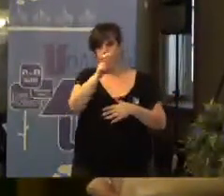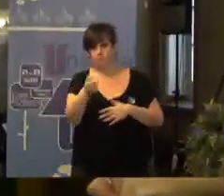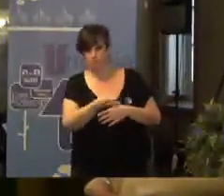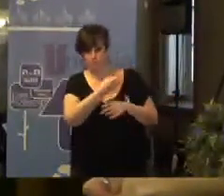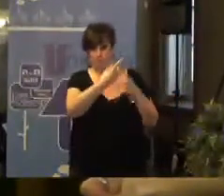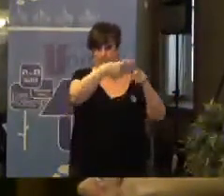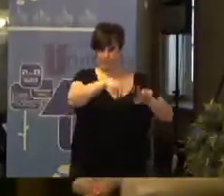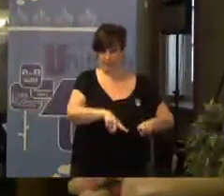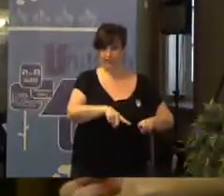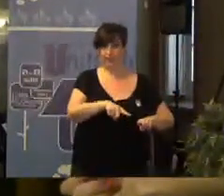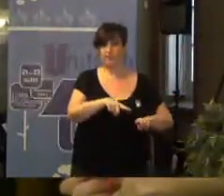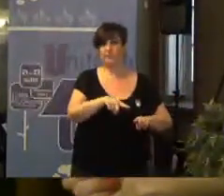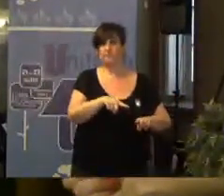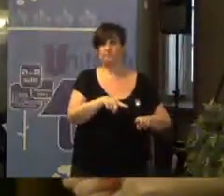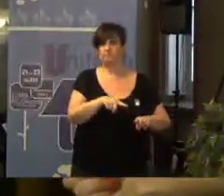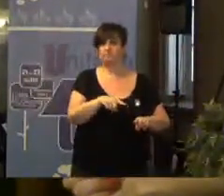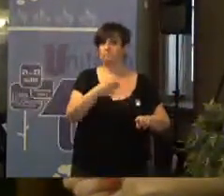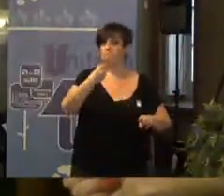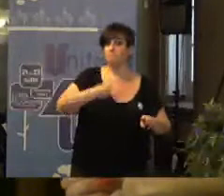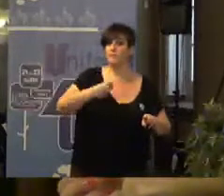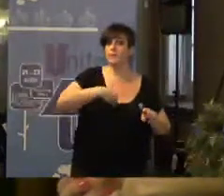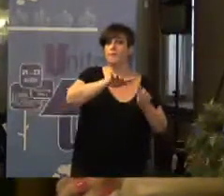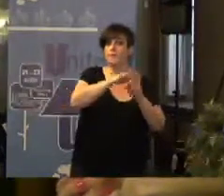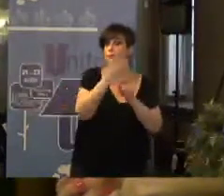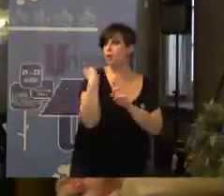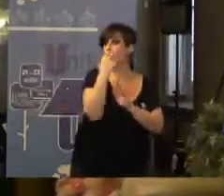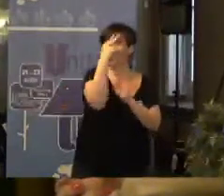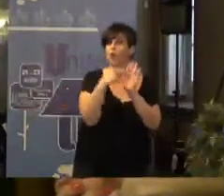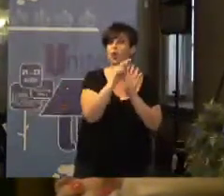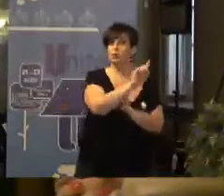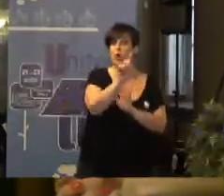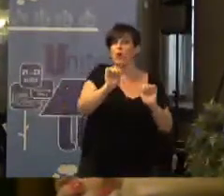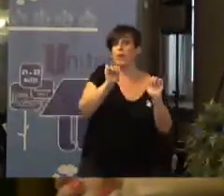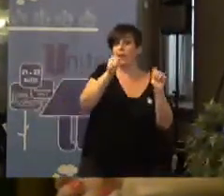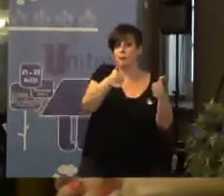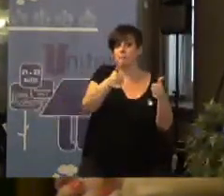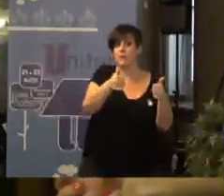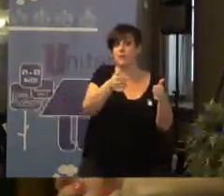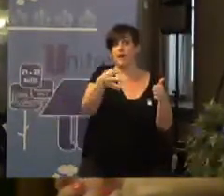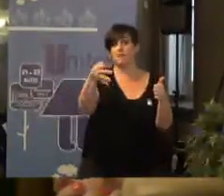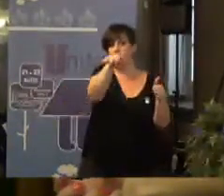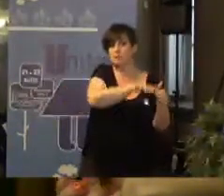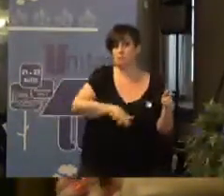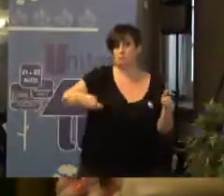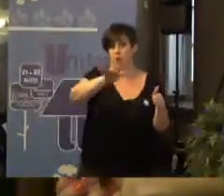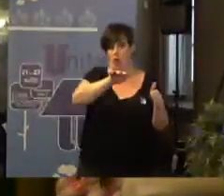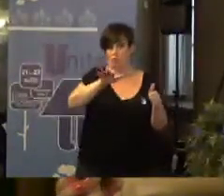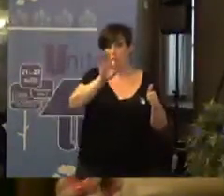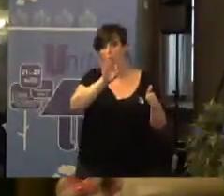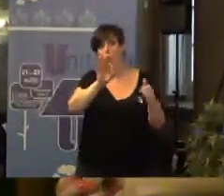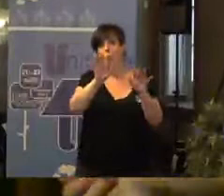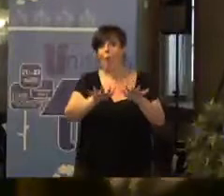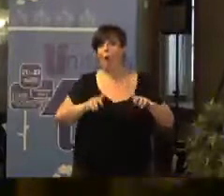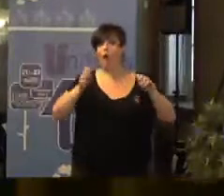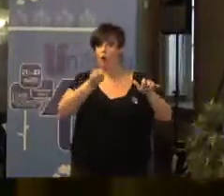o que estaba pasando dende 2011 no goberno das Cortes Españolas, verdad? E por eso, precisamente,